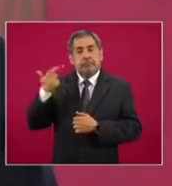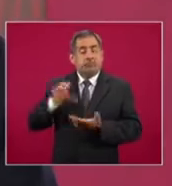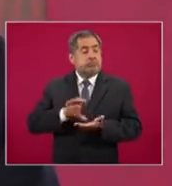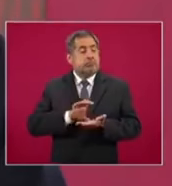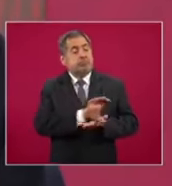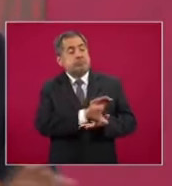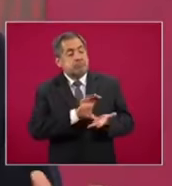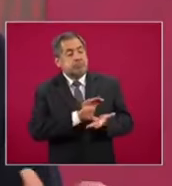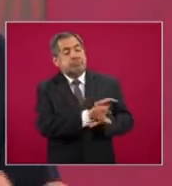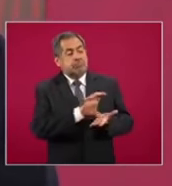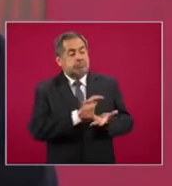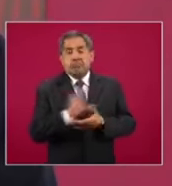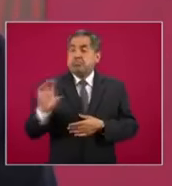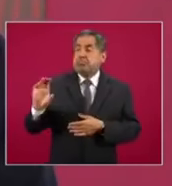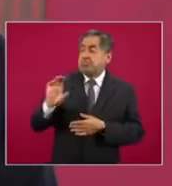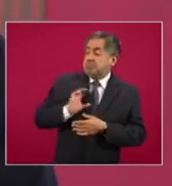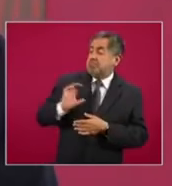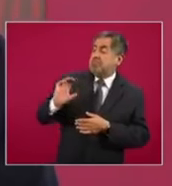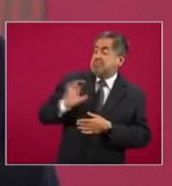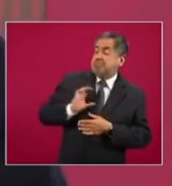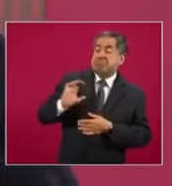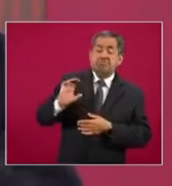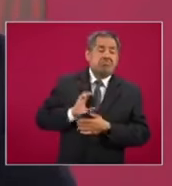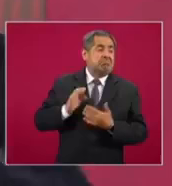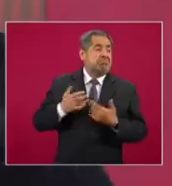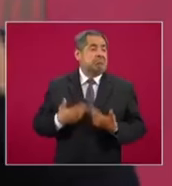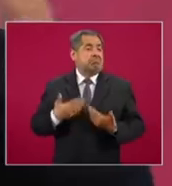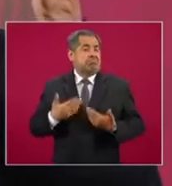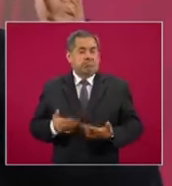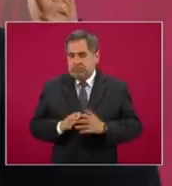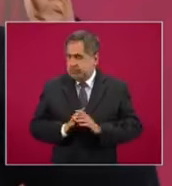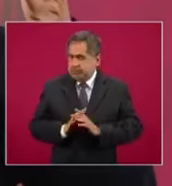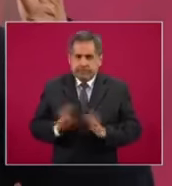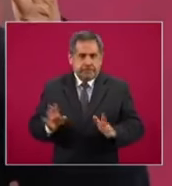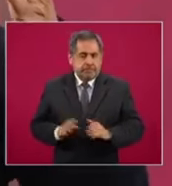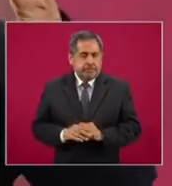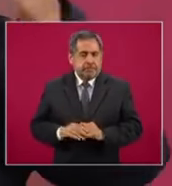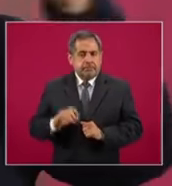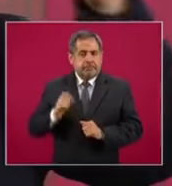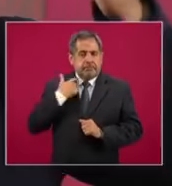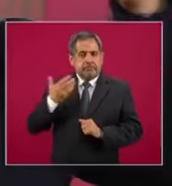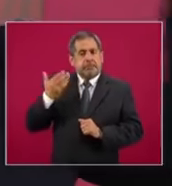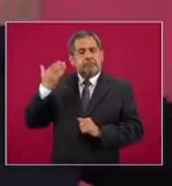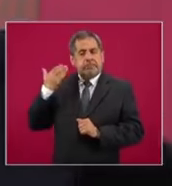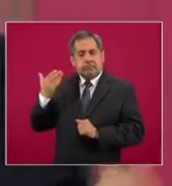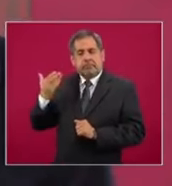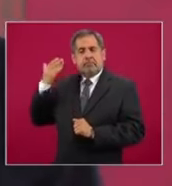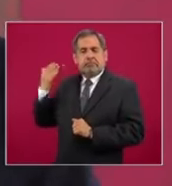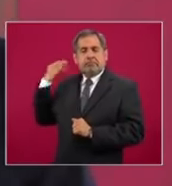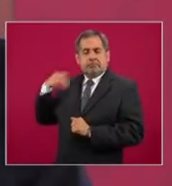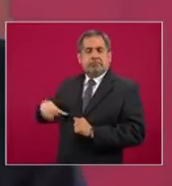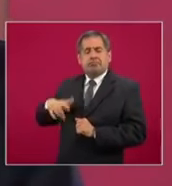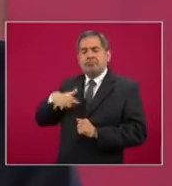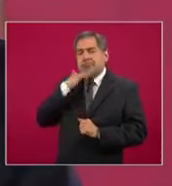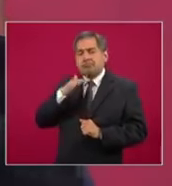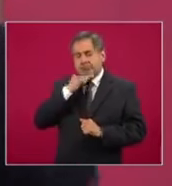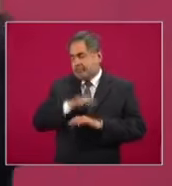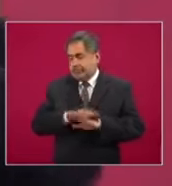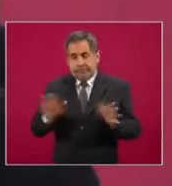modos operandi en el gobierno o en los gobiernos corruptos